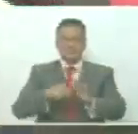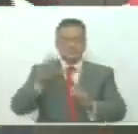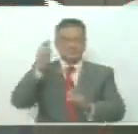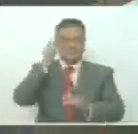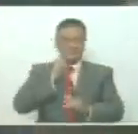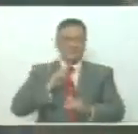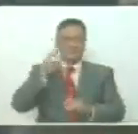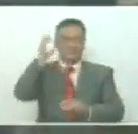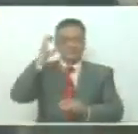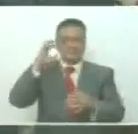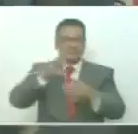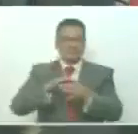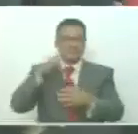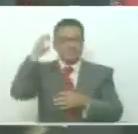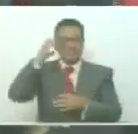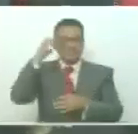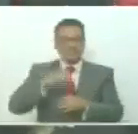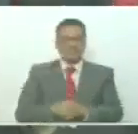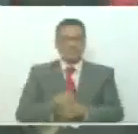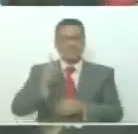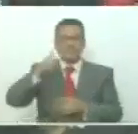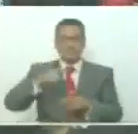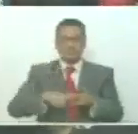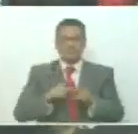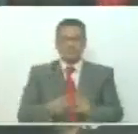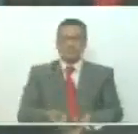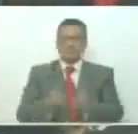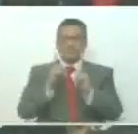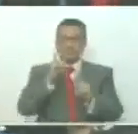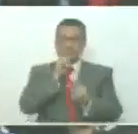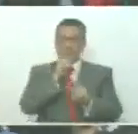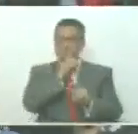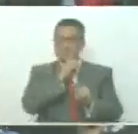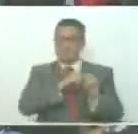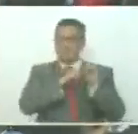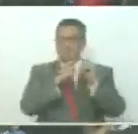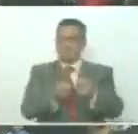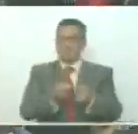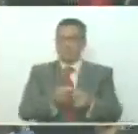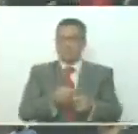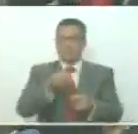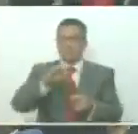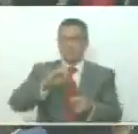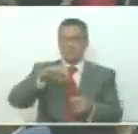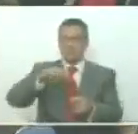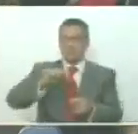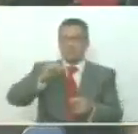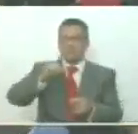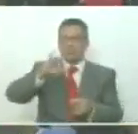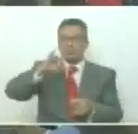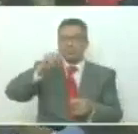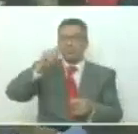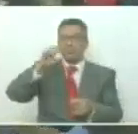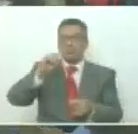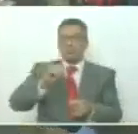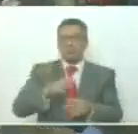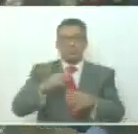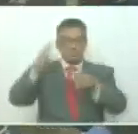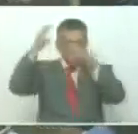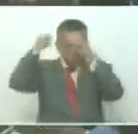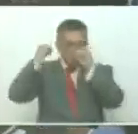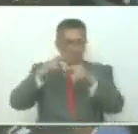Unión Europea. Por otra parte, también se autoriza el nombramiento del ciudadano Calix Ortega Ríos como